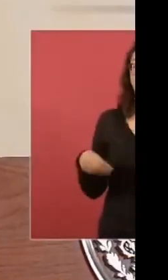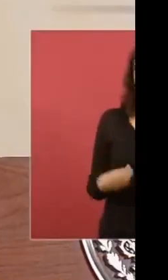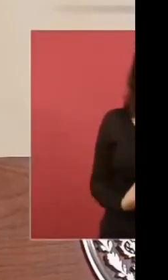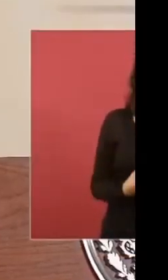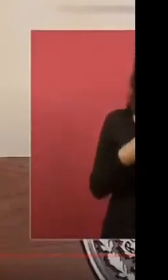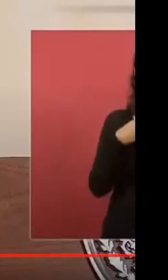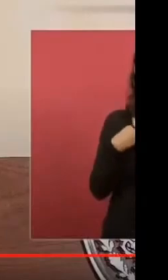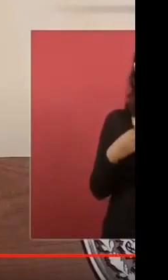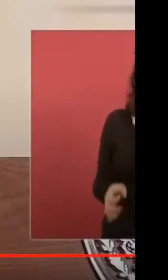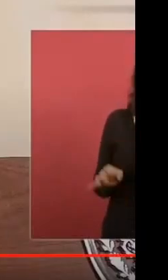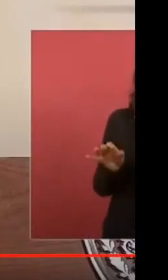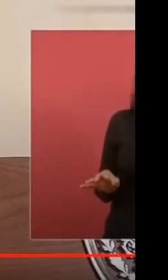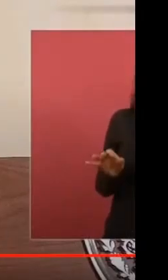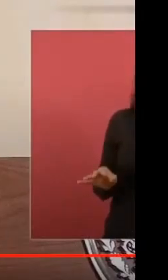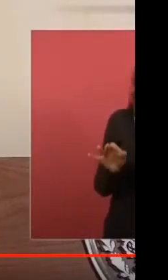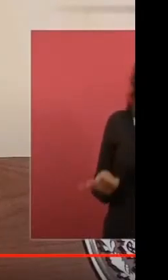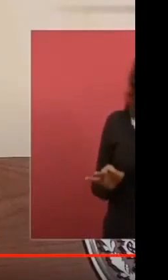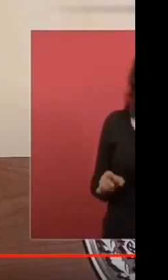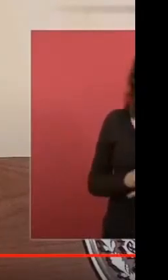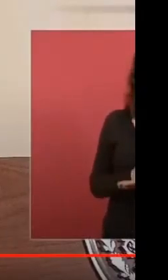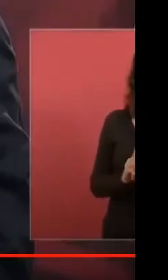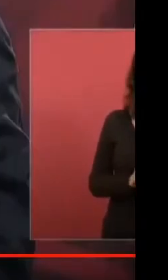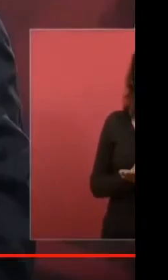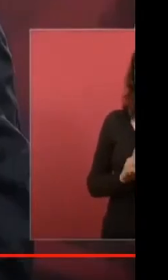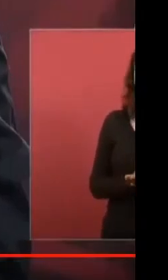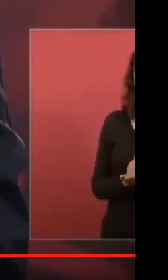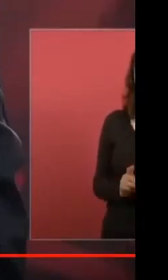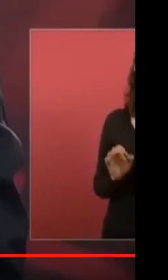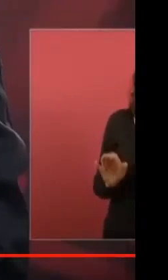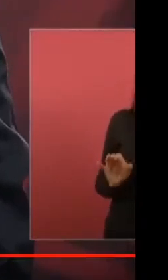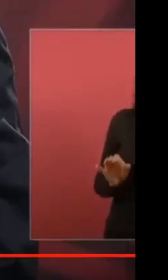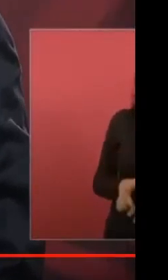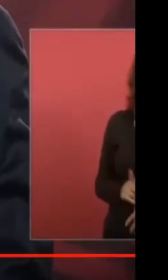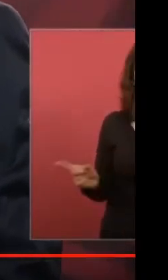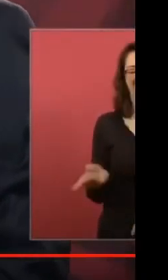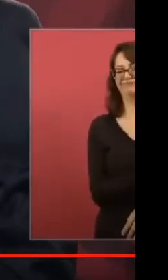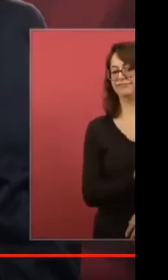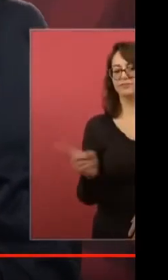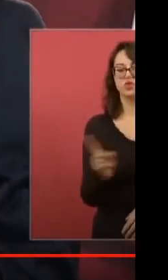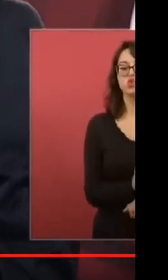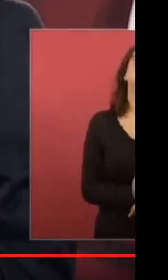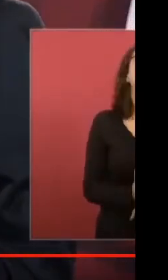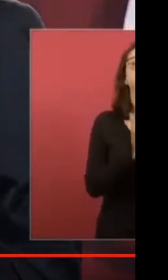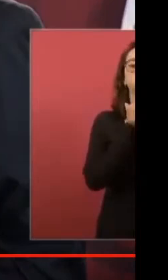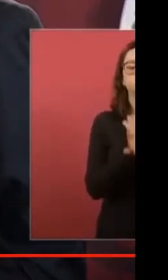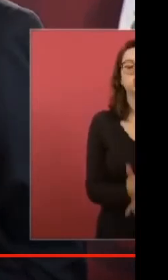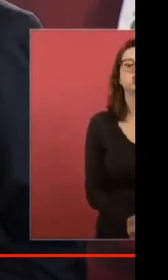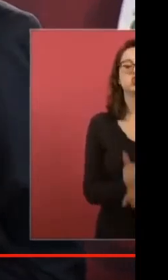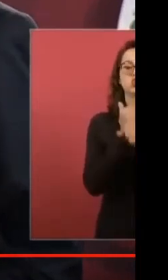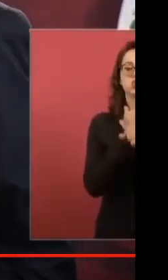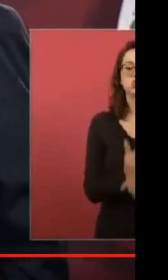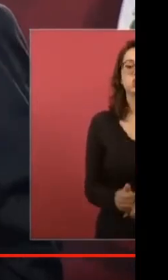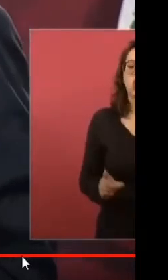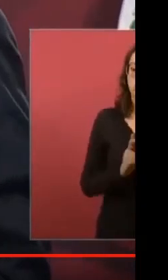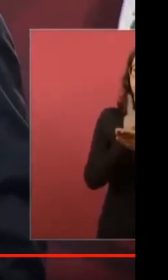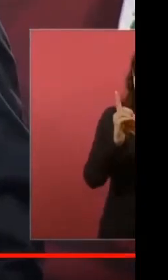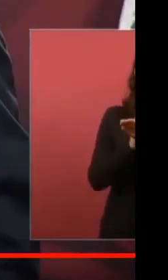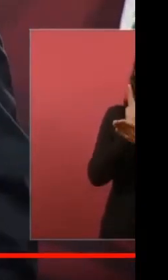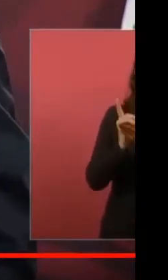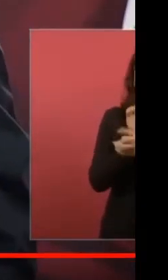que están promoviendo es de sufrimiento se hacen creer cosas que no son y desgraciadamente